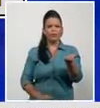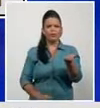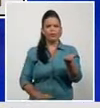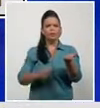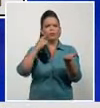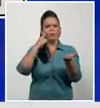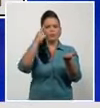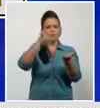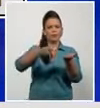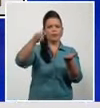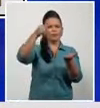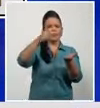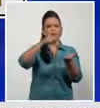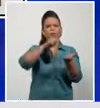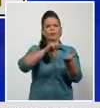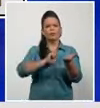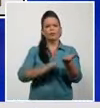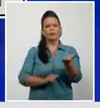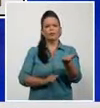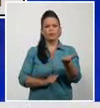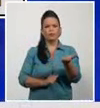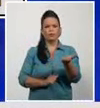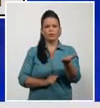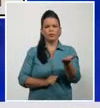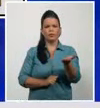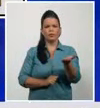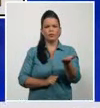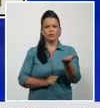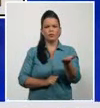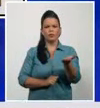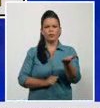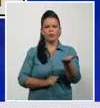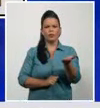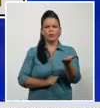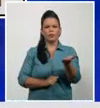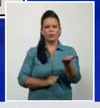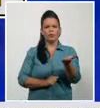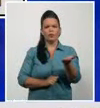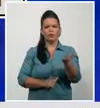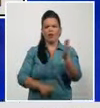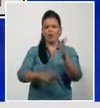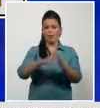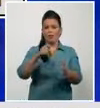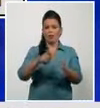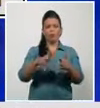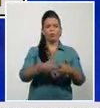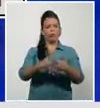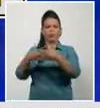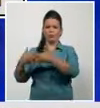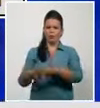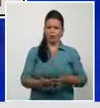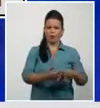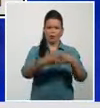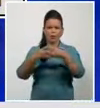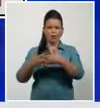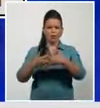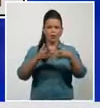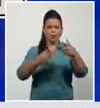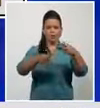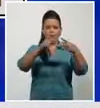como ha ocurrido prácticamente desde el comienzo de la pandemia, Estados Unidos de Norteamérica, le sigue